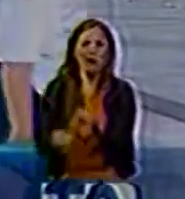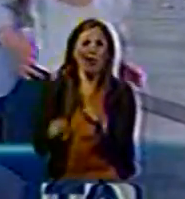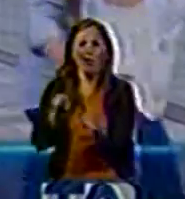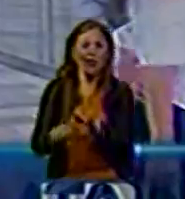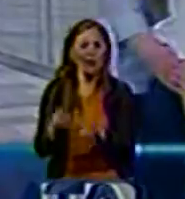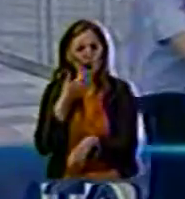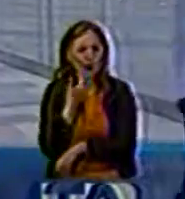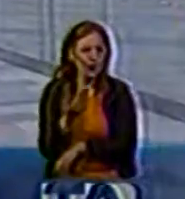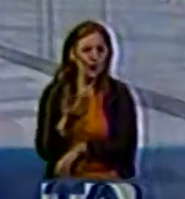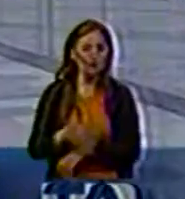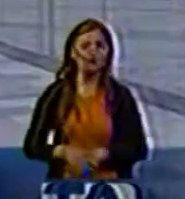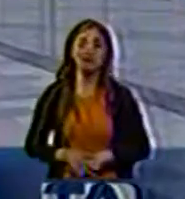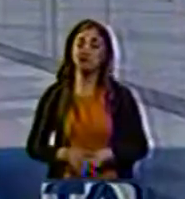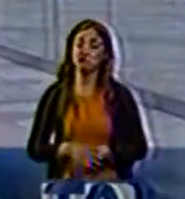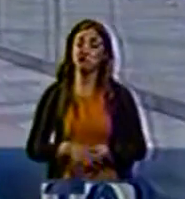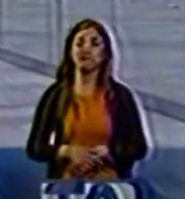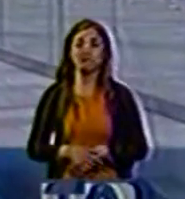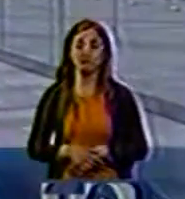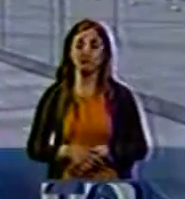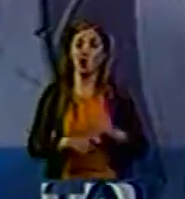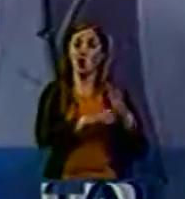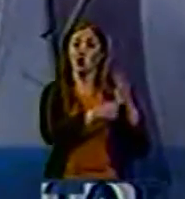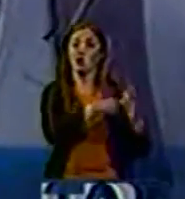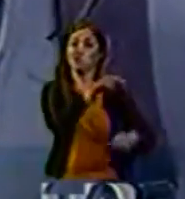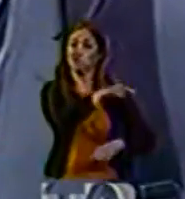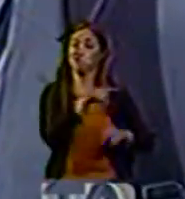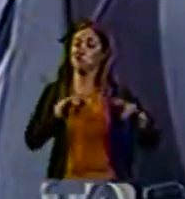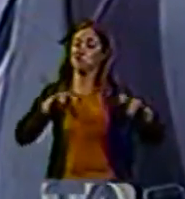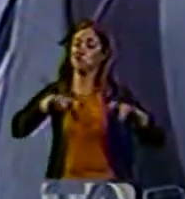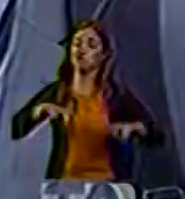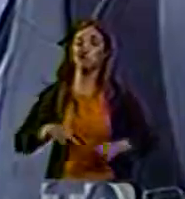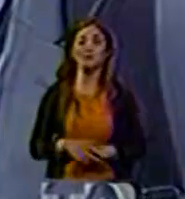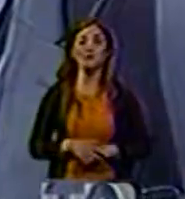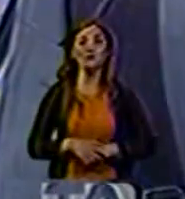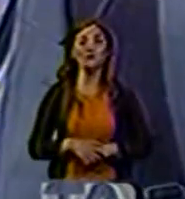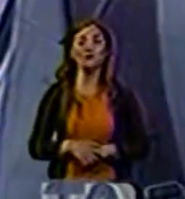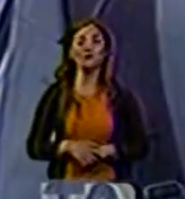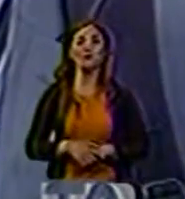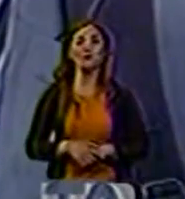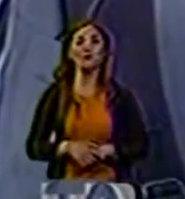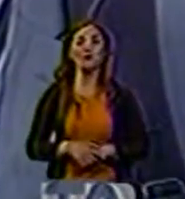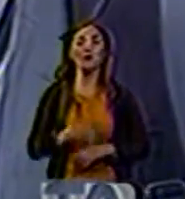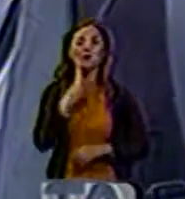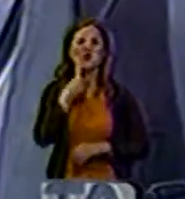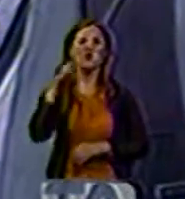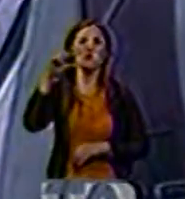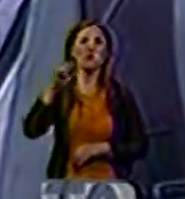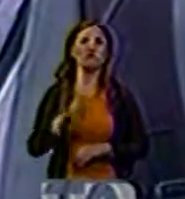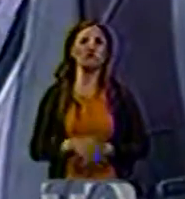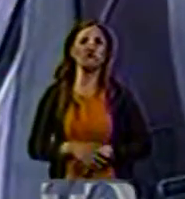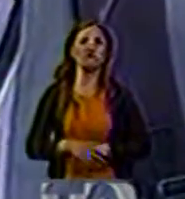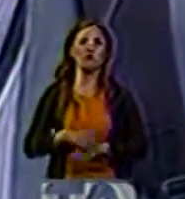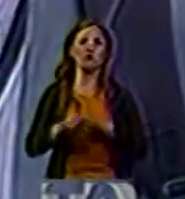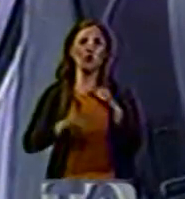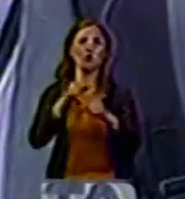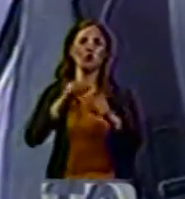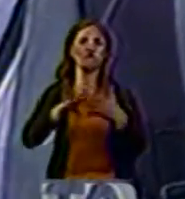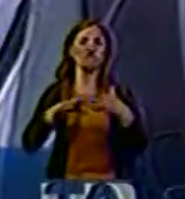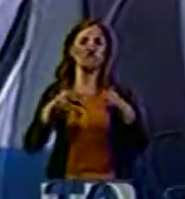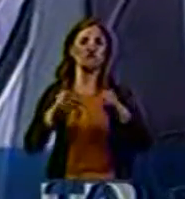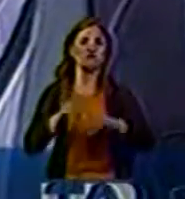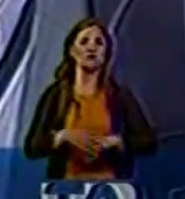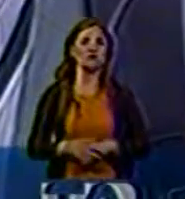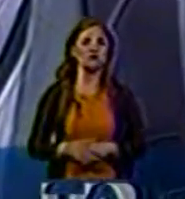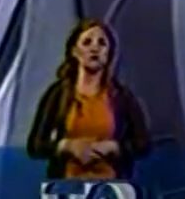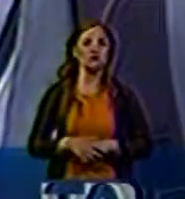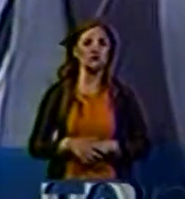en su infraestructura? Para eso está Contraloría. Claro que da un poco de recelo, pero las cosas se van superando. Por ejemplo,